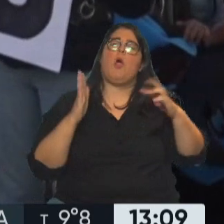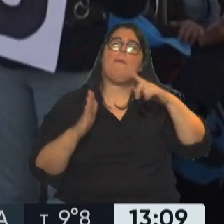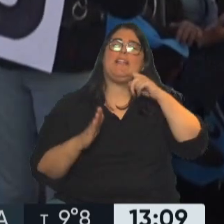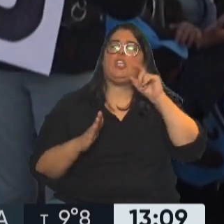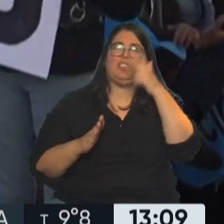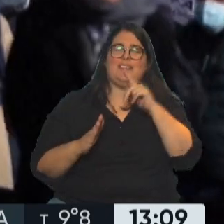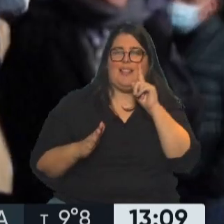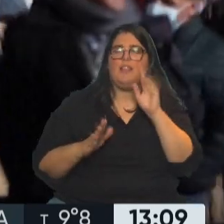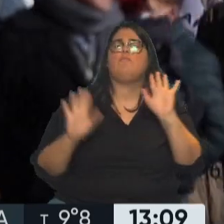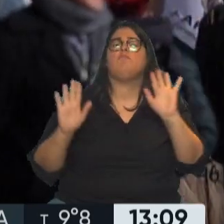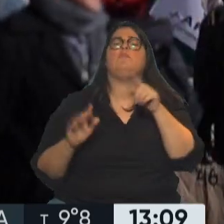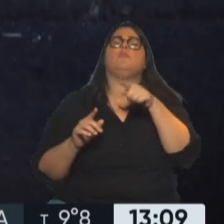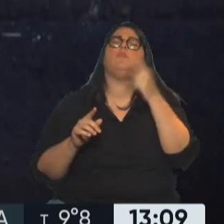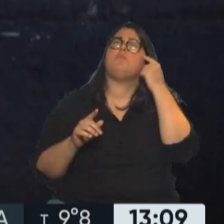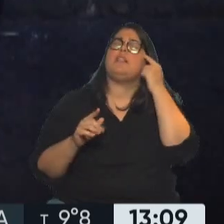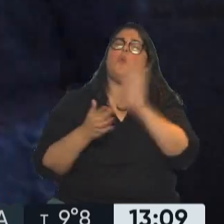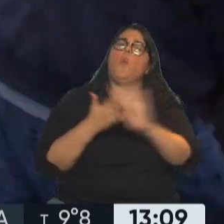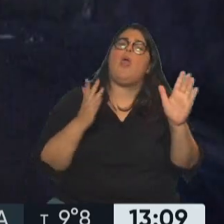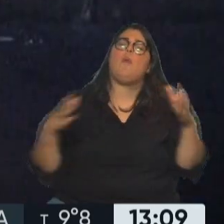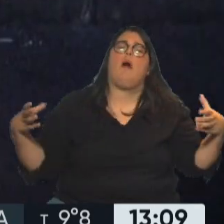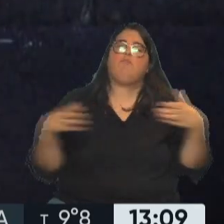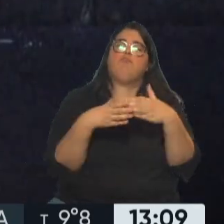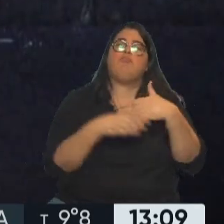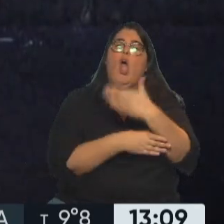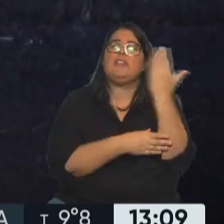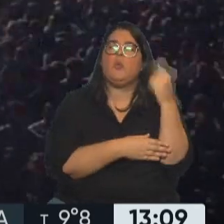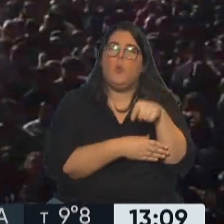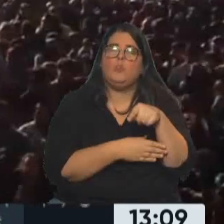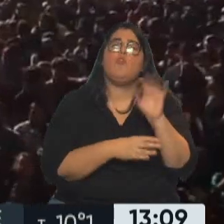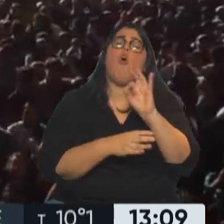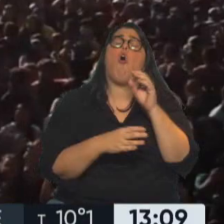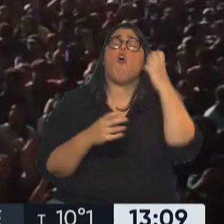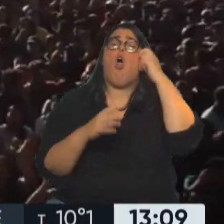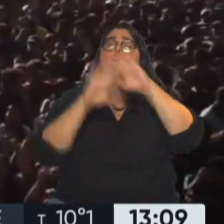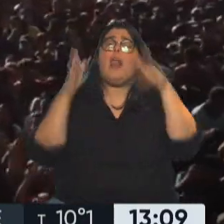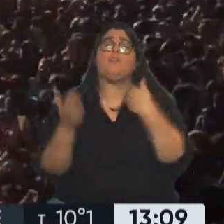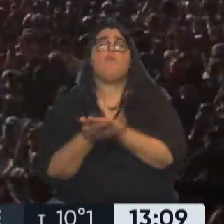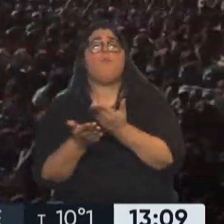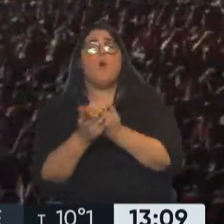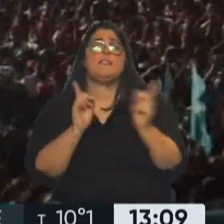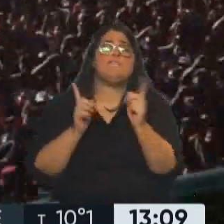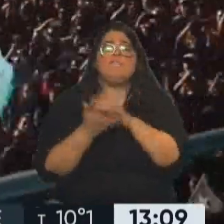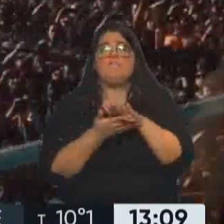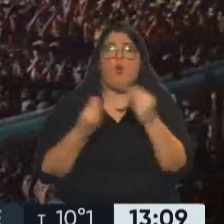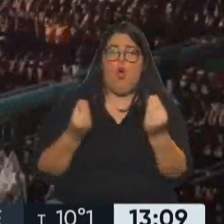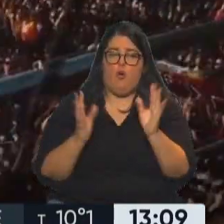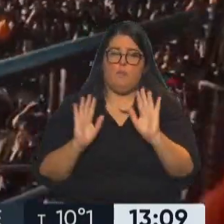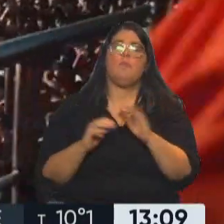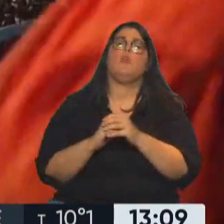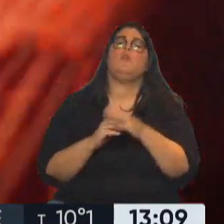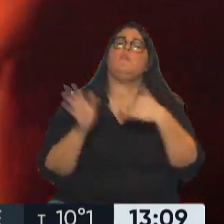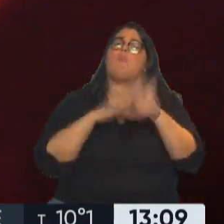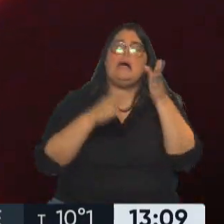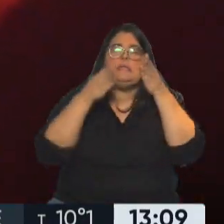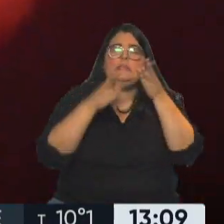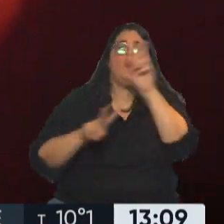estudian opciones como una nueva convención constituyente o una propuesta del Congreso. Pero los esfuerzos están centrados en evitar una